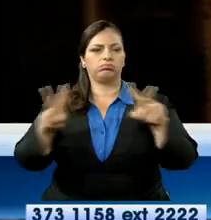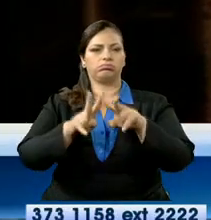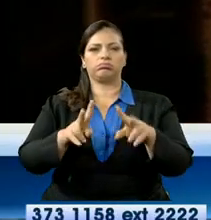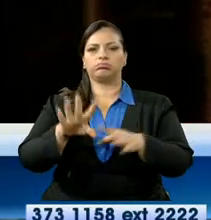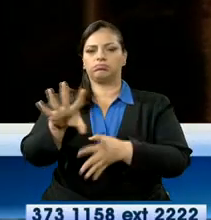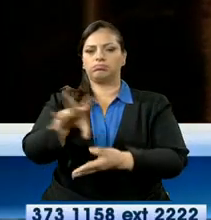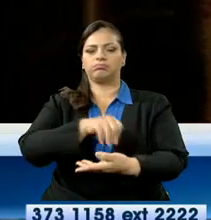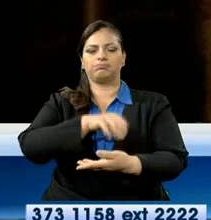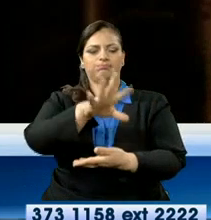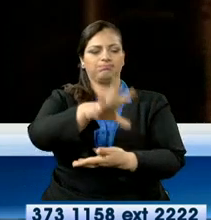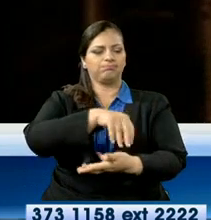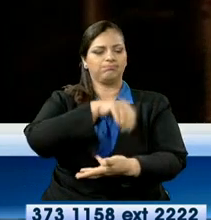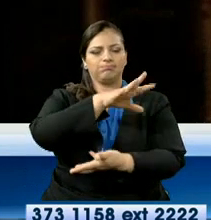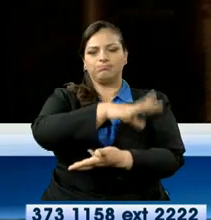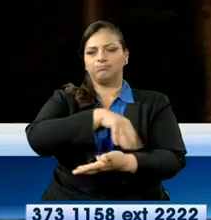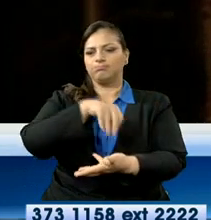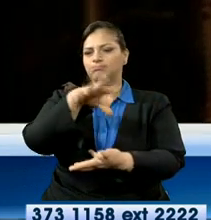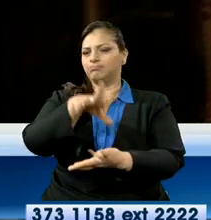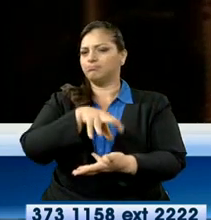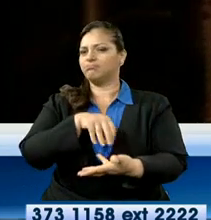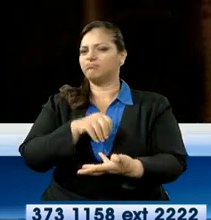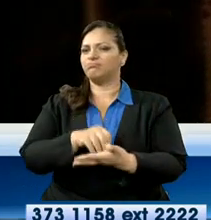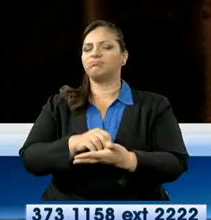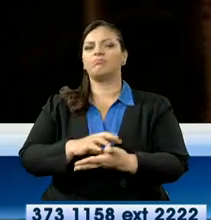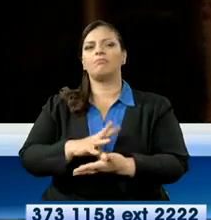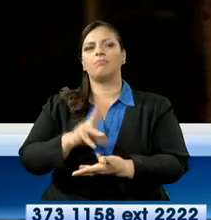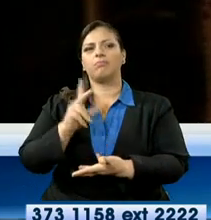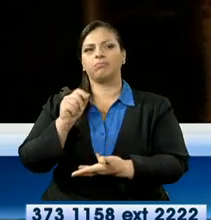sustrae algunos objetos de valor.